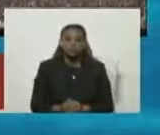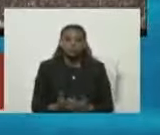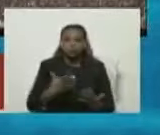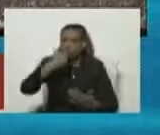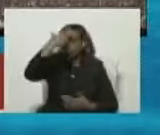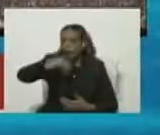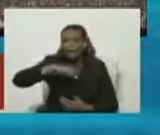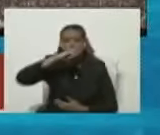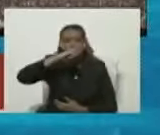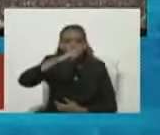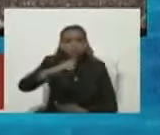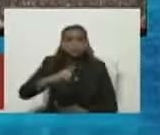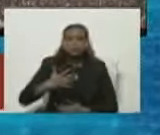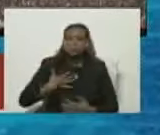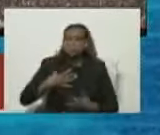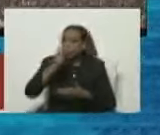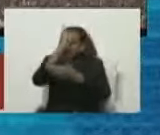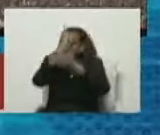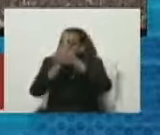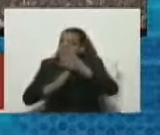Soy un presidente de a pie,